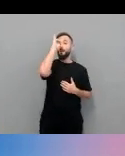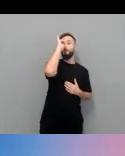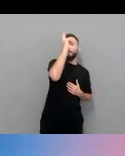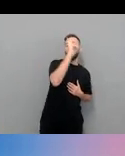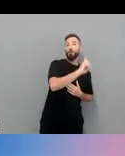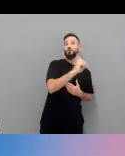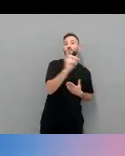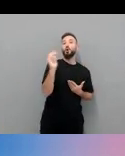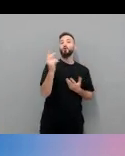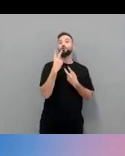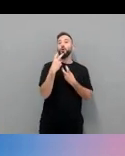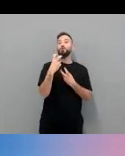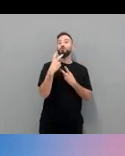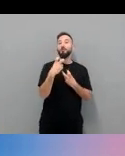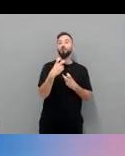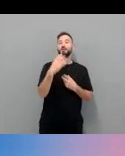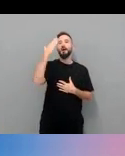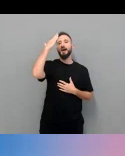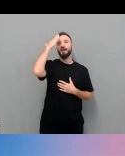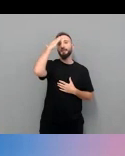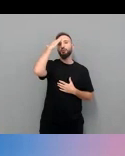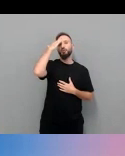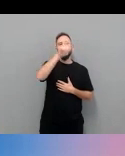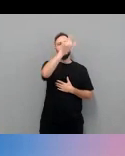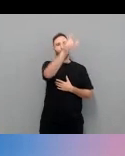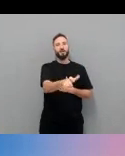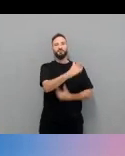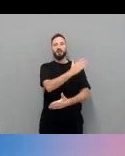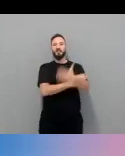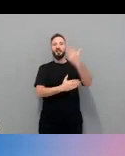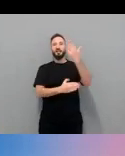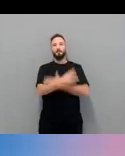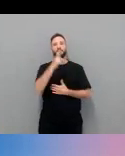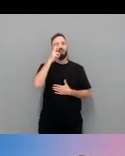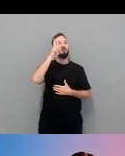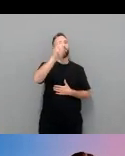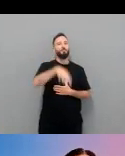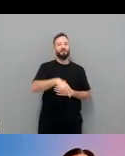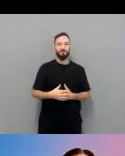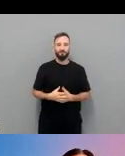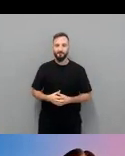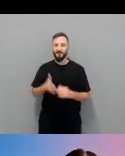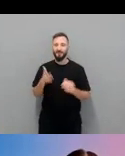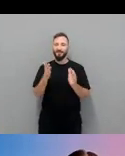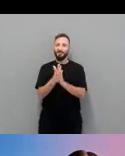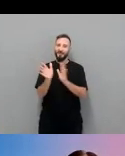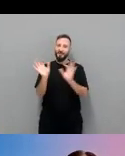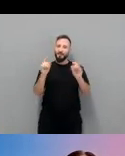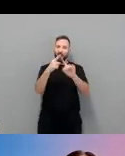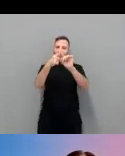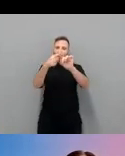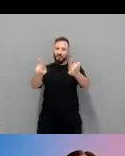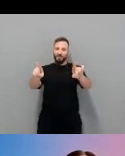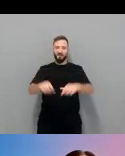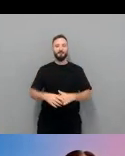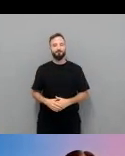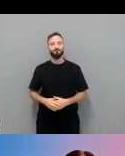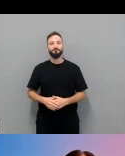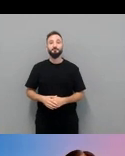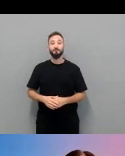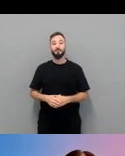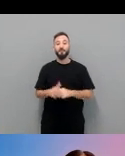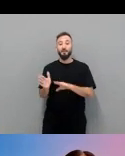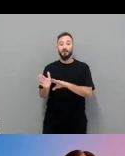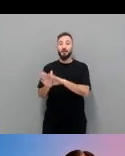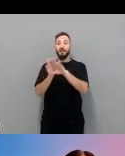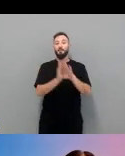contributiva, el titular es la persona con discapacidad, ¿vale? Esa es un poco la diferencia. Y luego la pensión